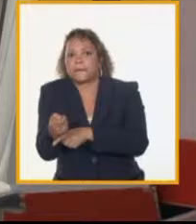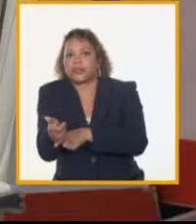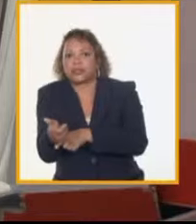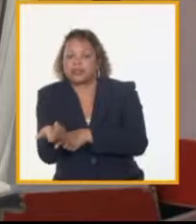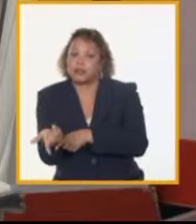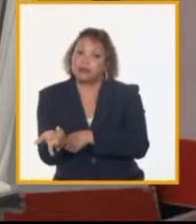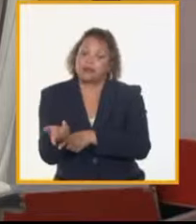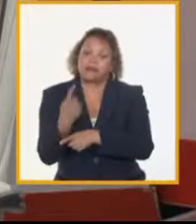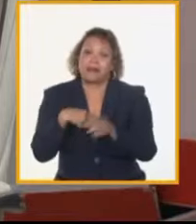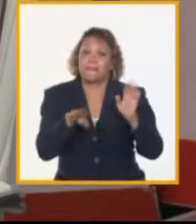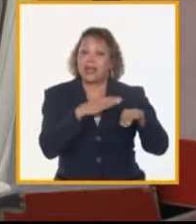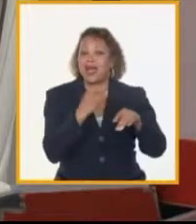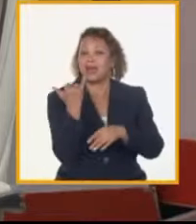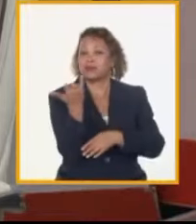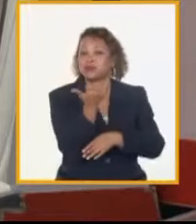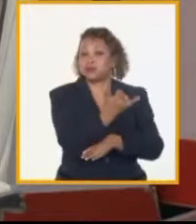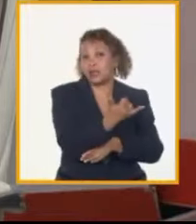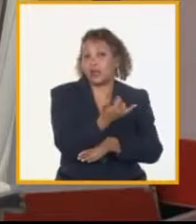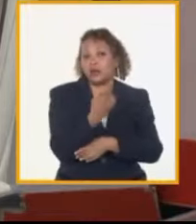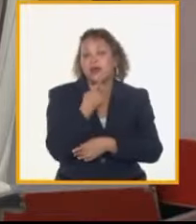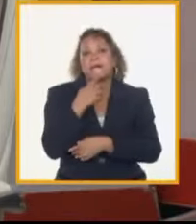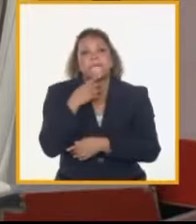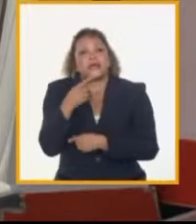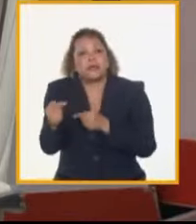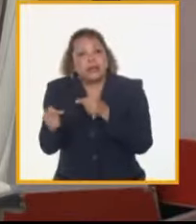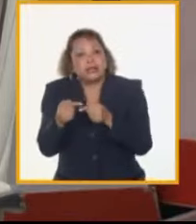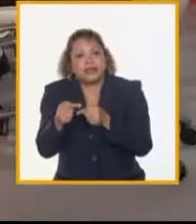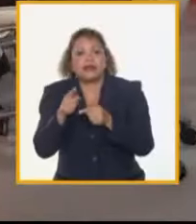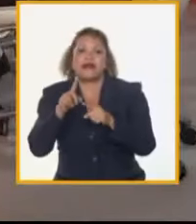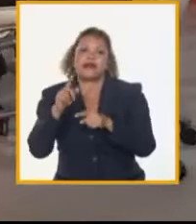41, si mal no recuerdo. Ahora,